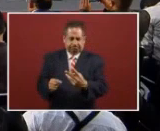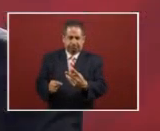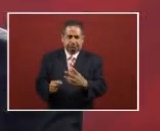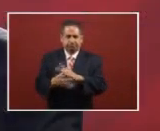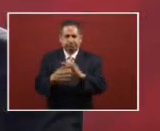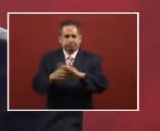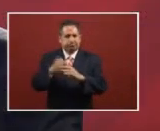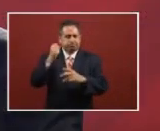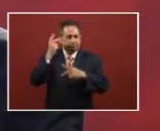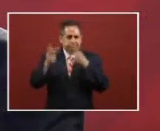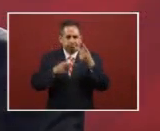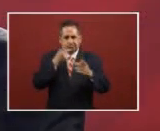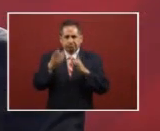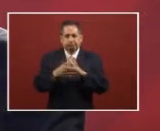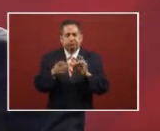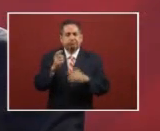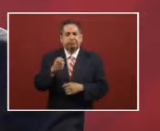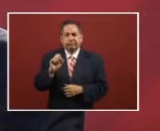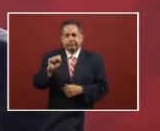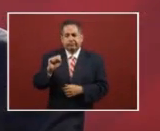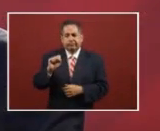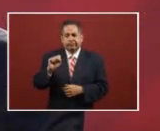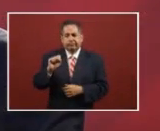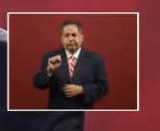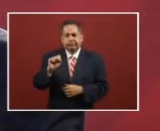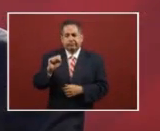del discurso del sábado.